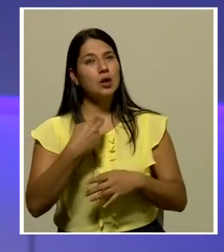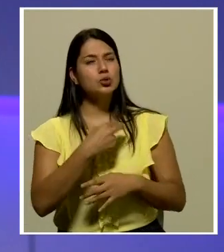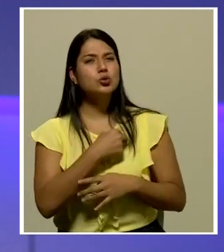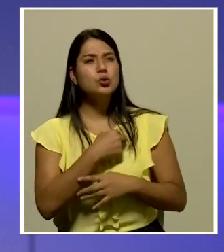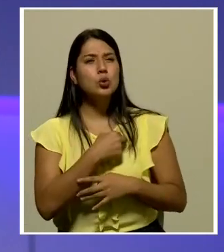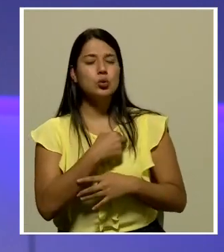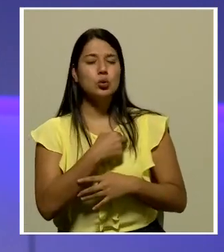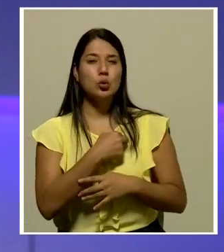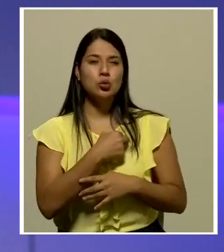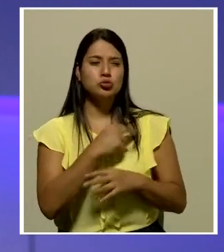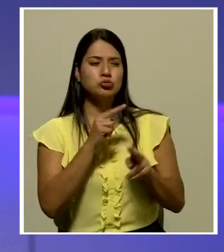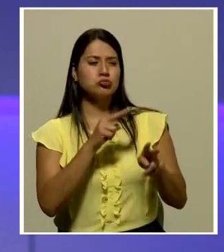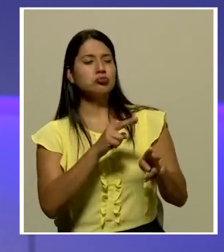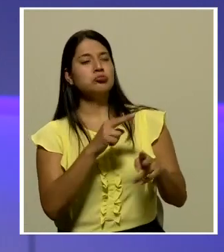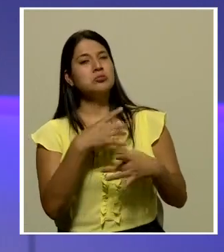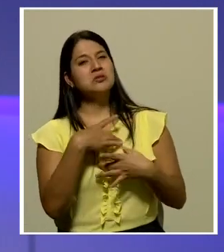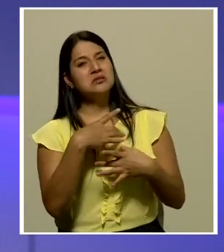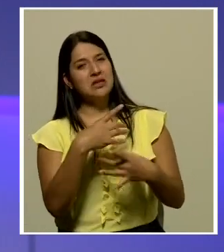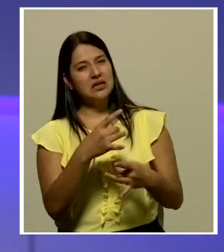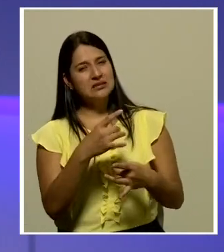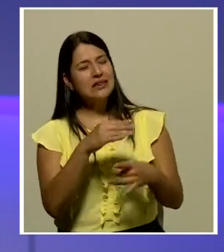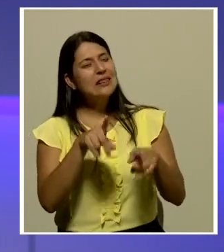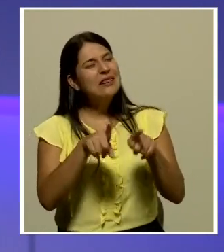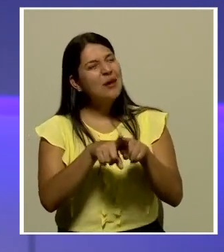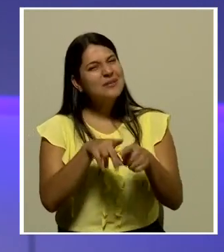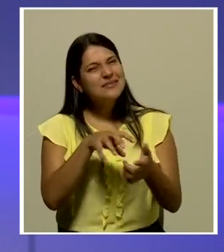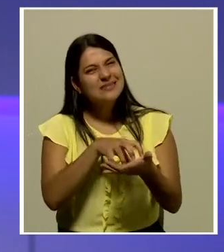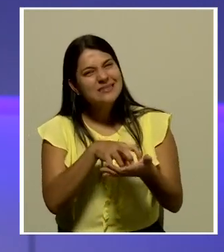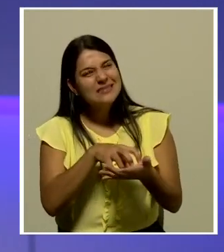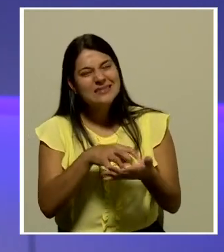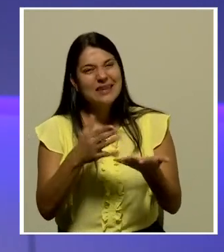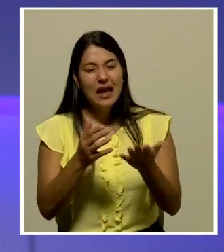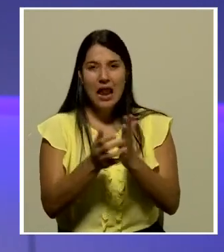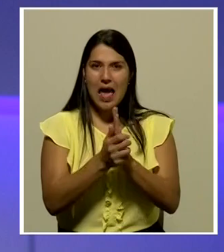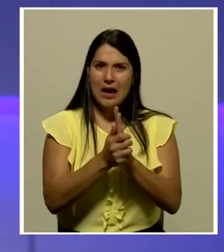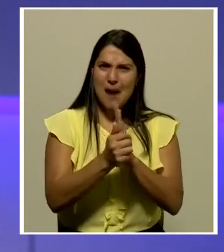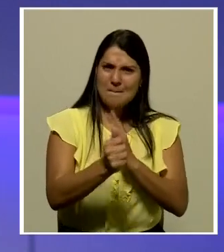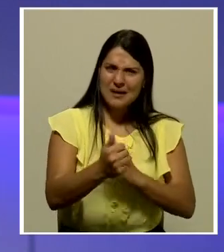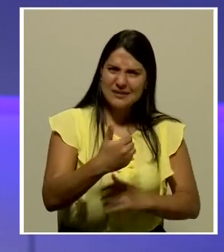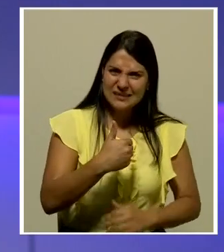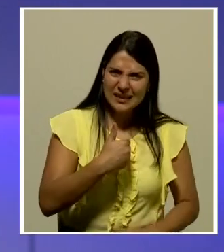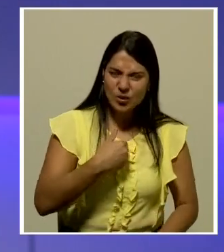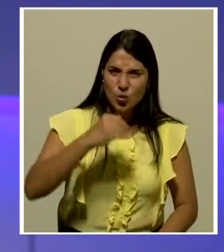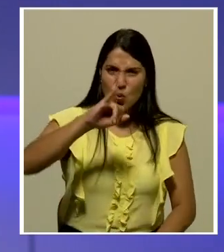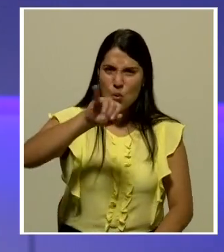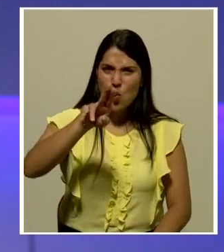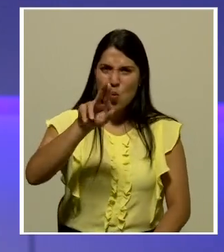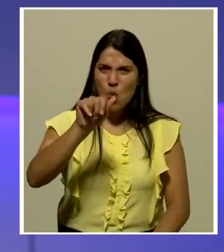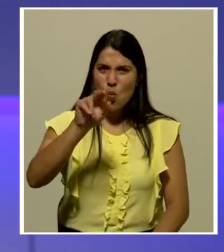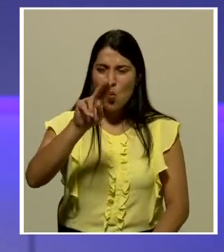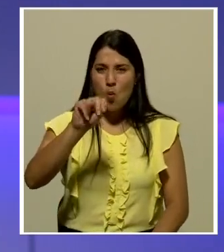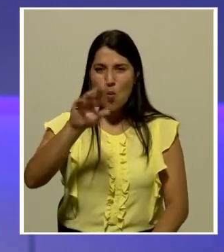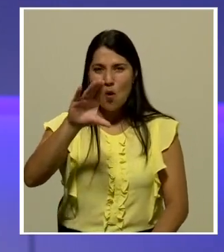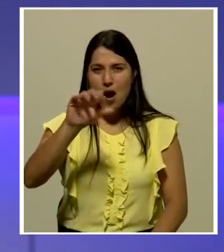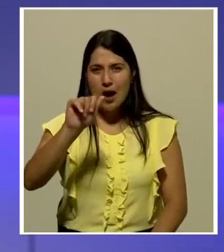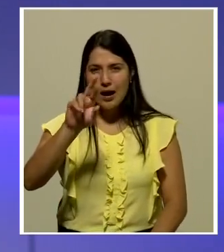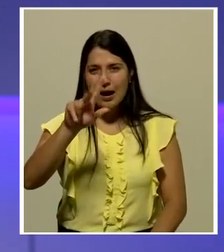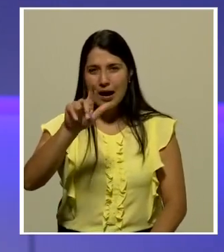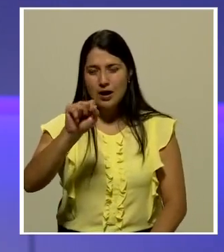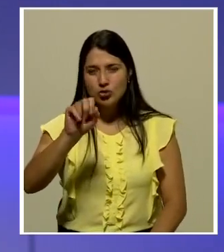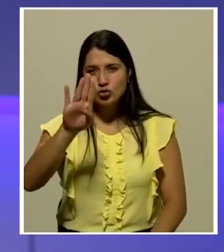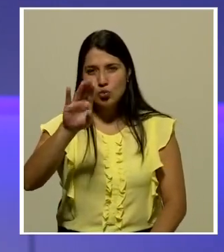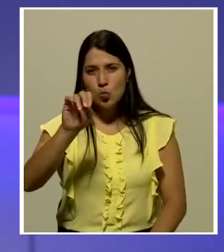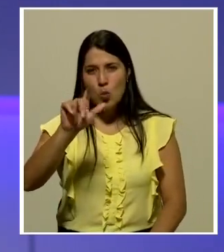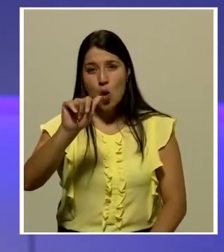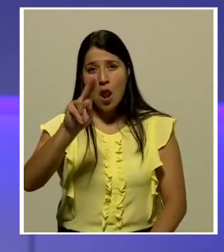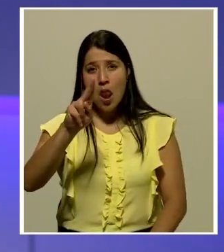lo interesa y a la vez lo intriga es la capacidad de Bolaños de vincular actores tan